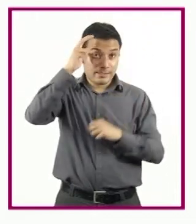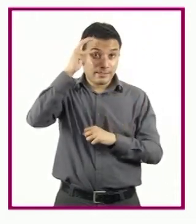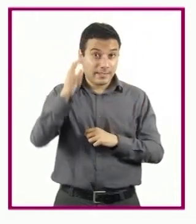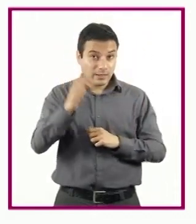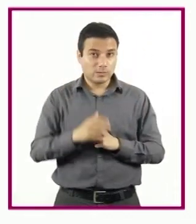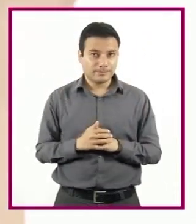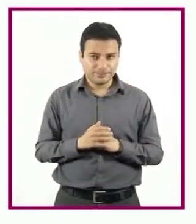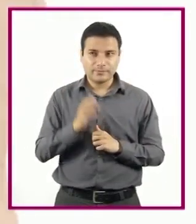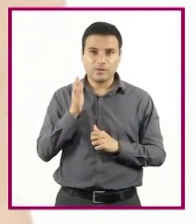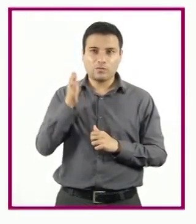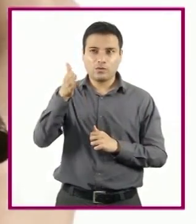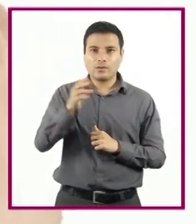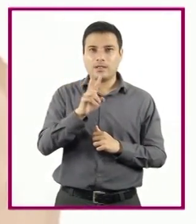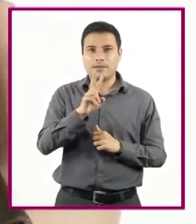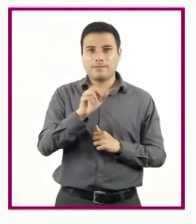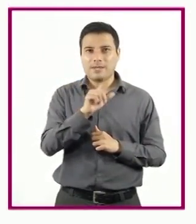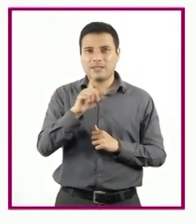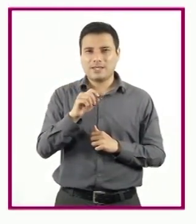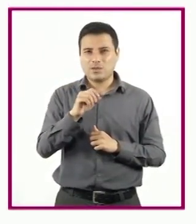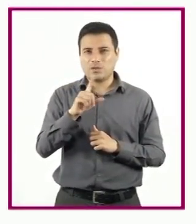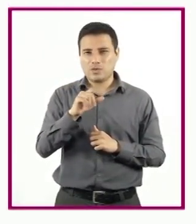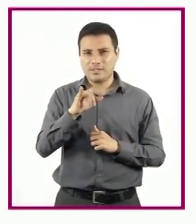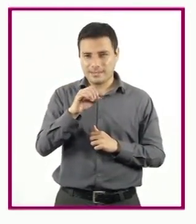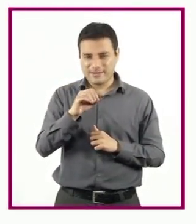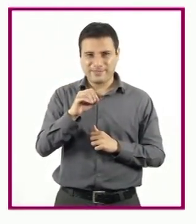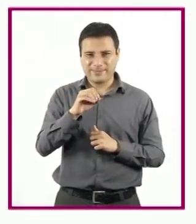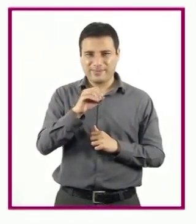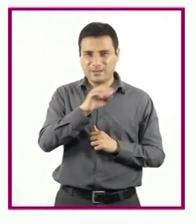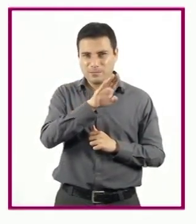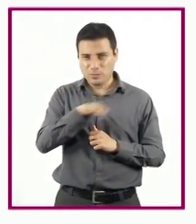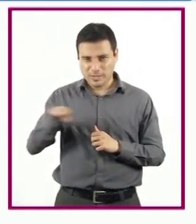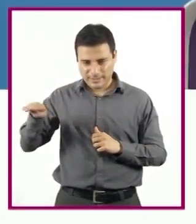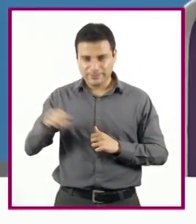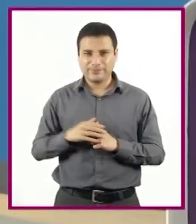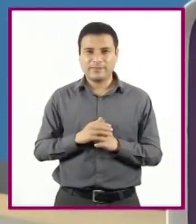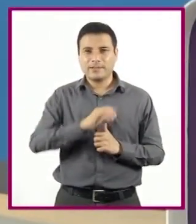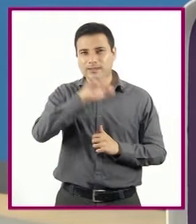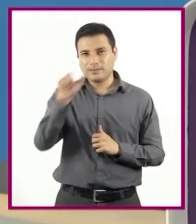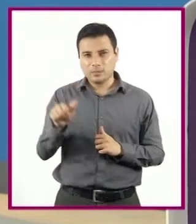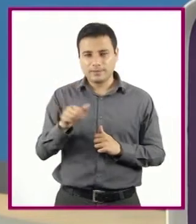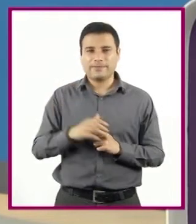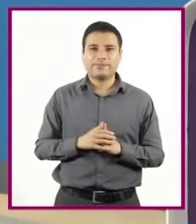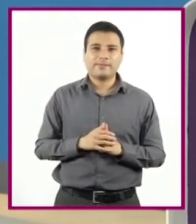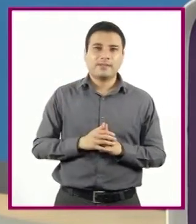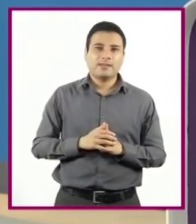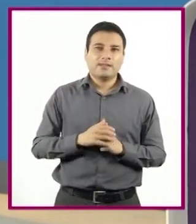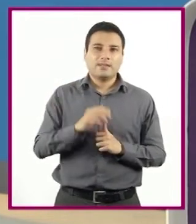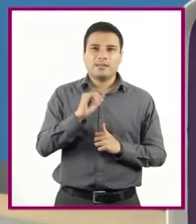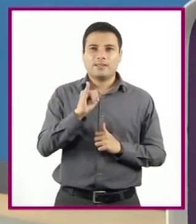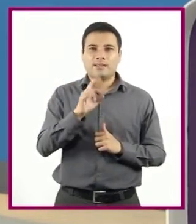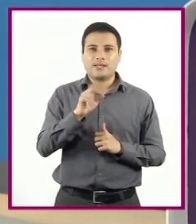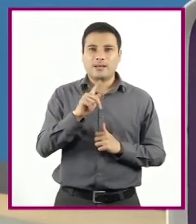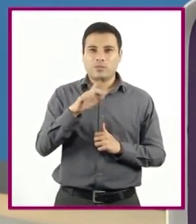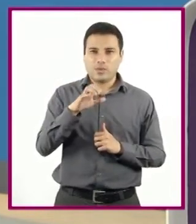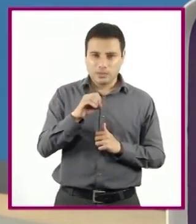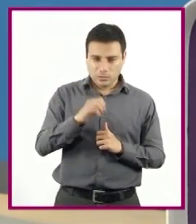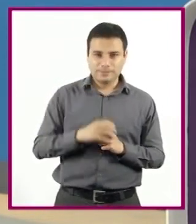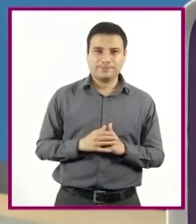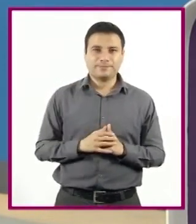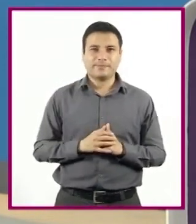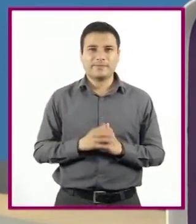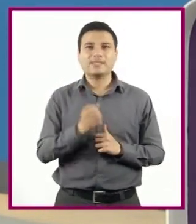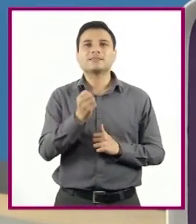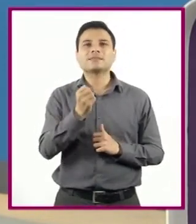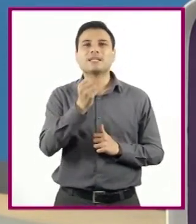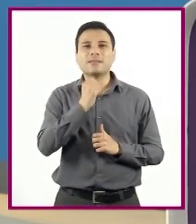avanzaron hacia Valladolid, hoy Morelia, pasando por Irapuato, Salamanca, Valle de Santiago, Salvatierra,